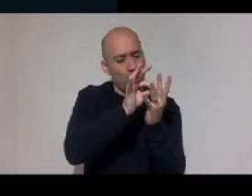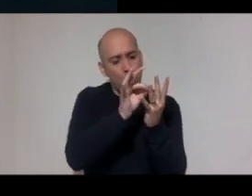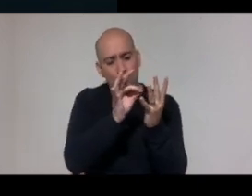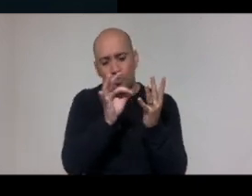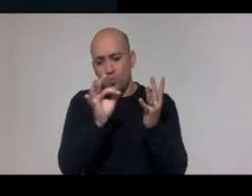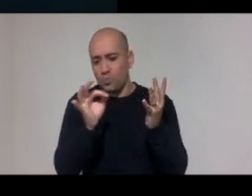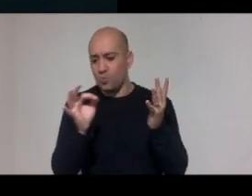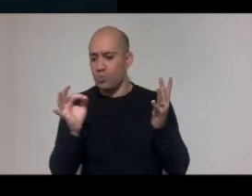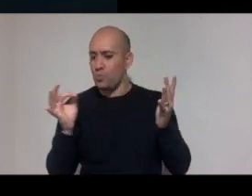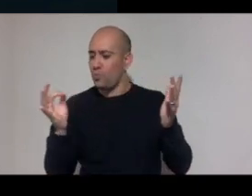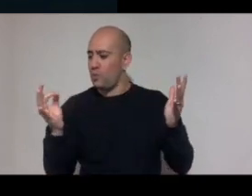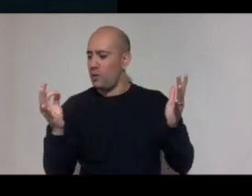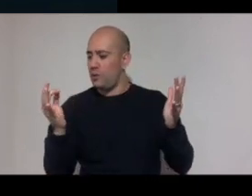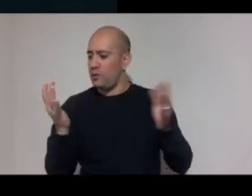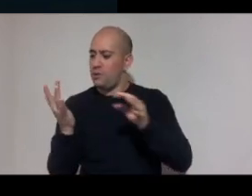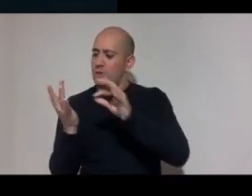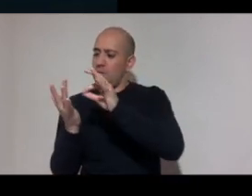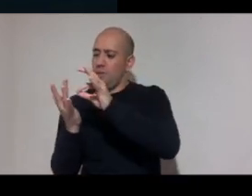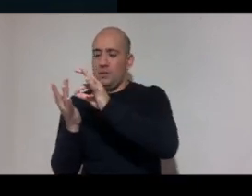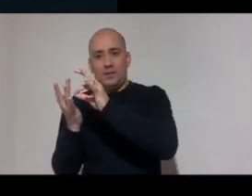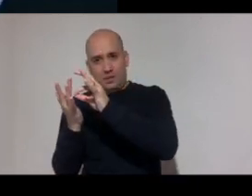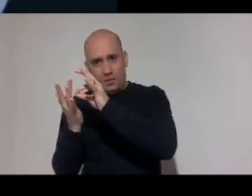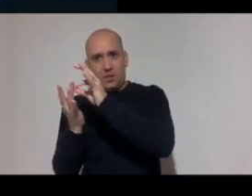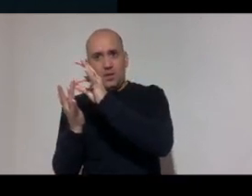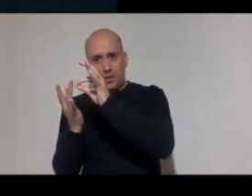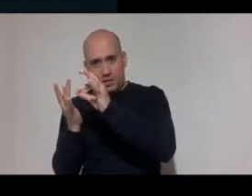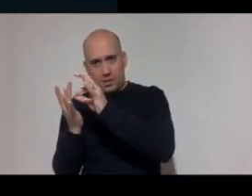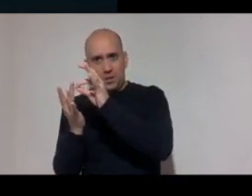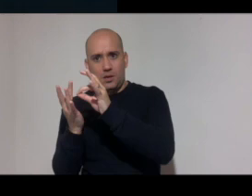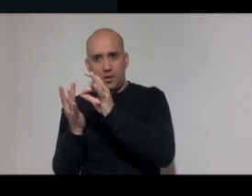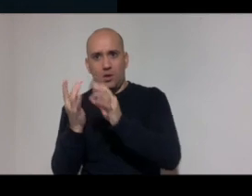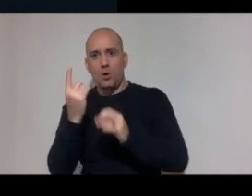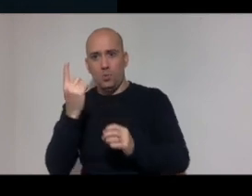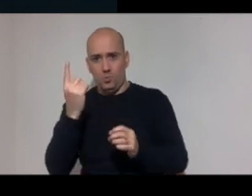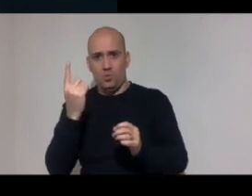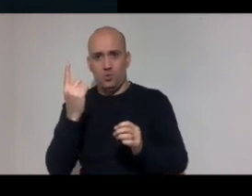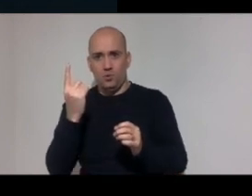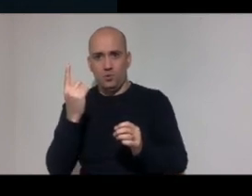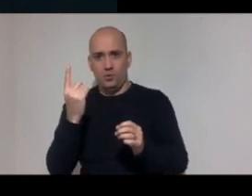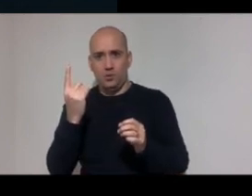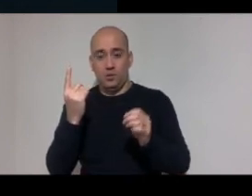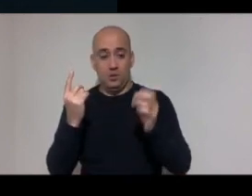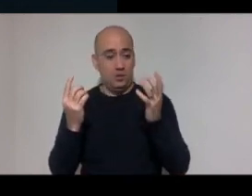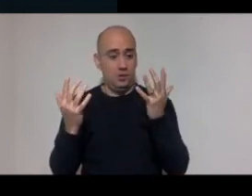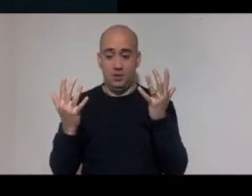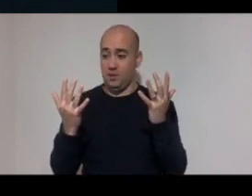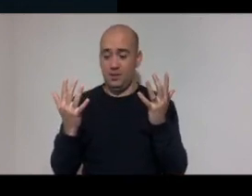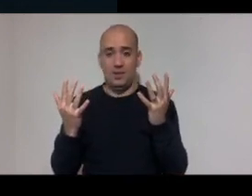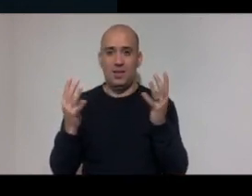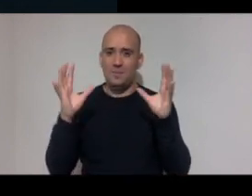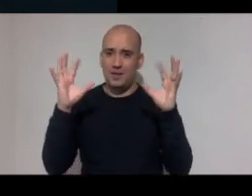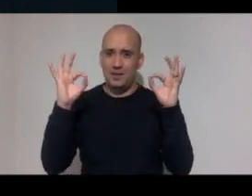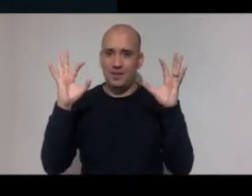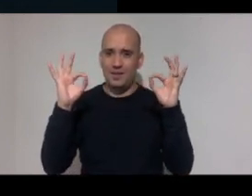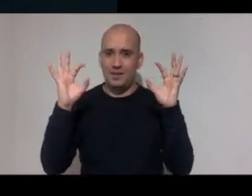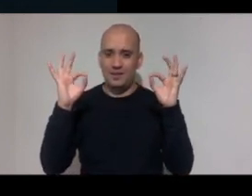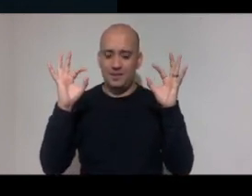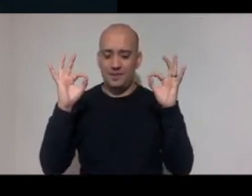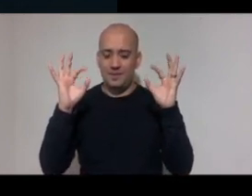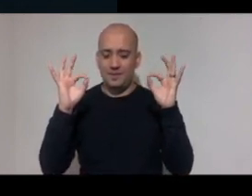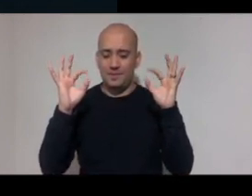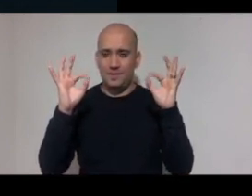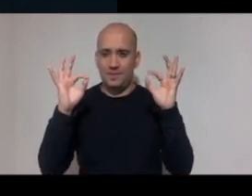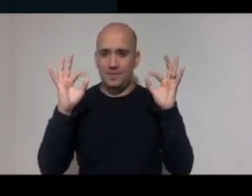mano y tan solo una vuelta de seda sea en el dedo medio de la otra mano. De esta manera podremos ocupar los índices